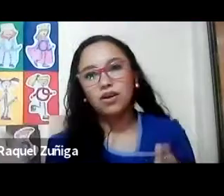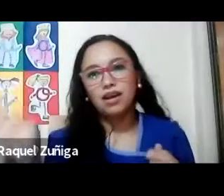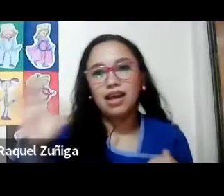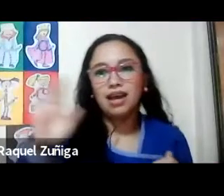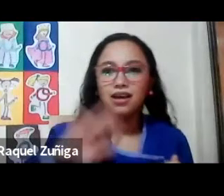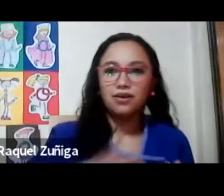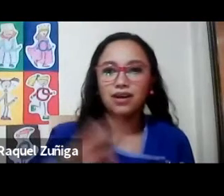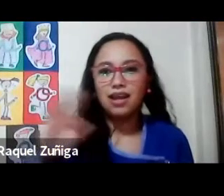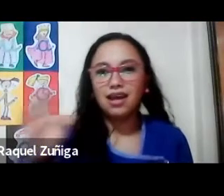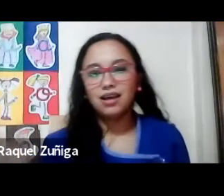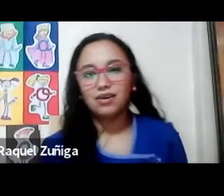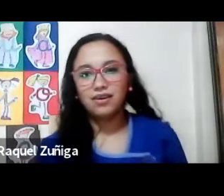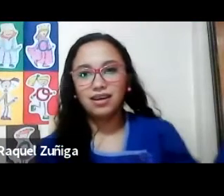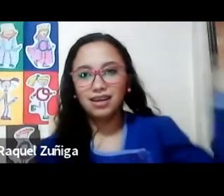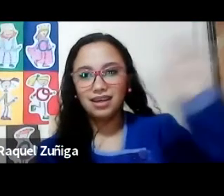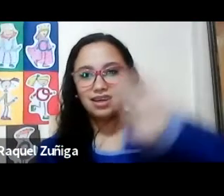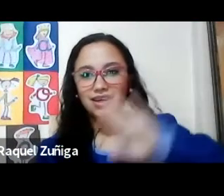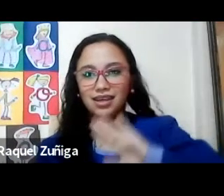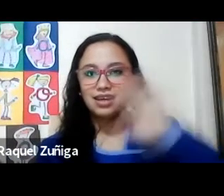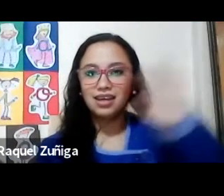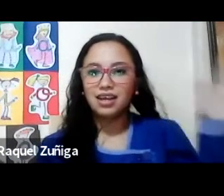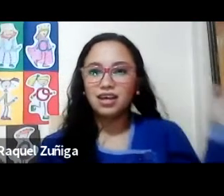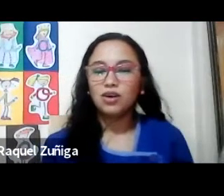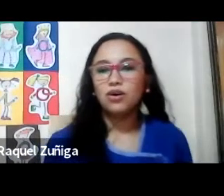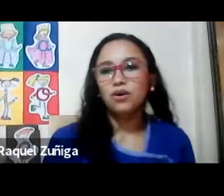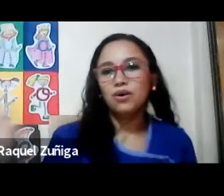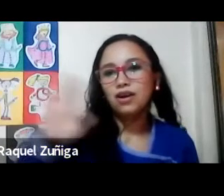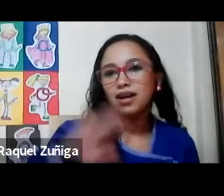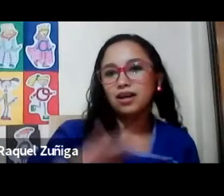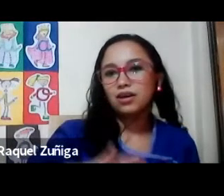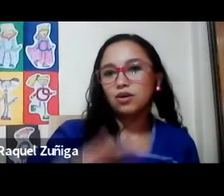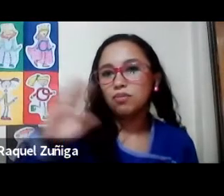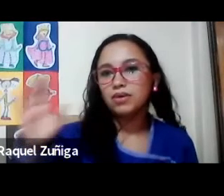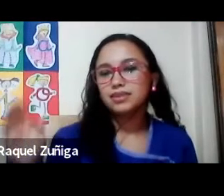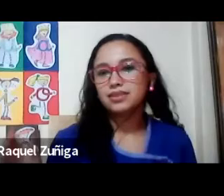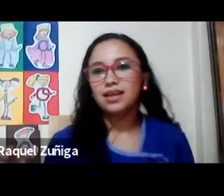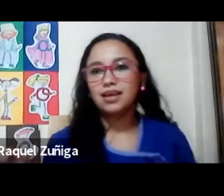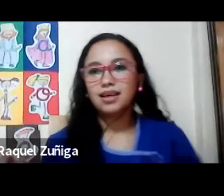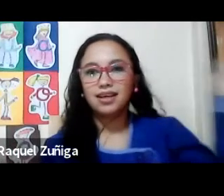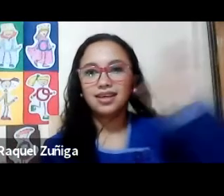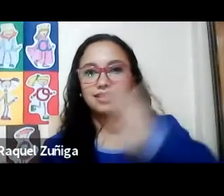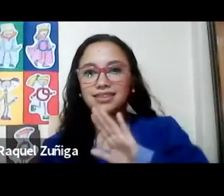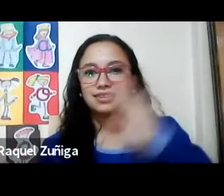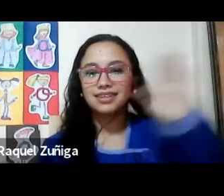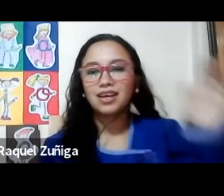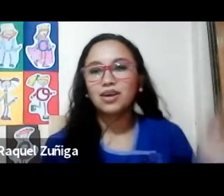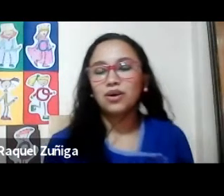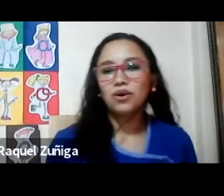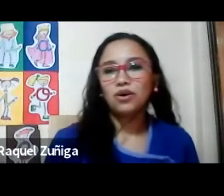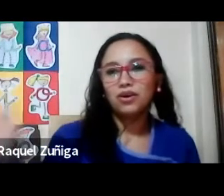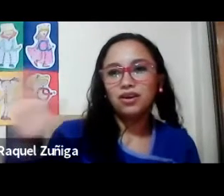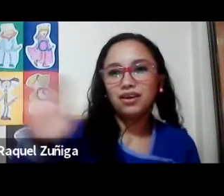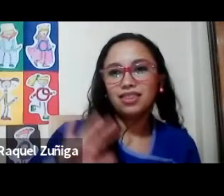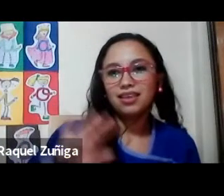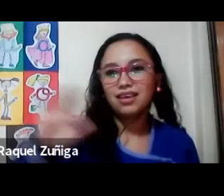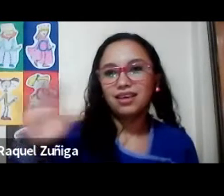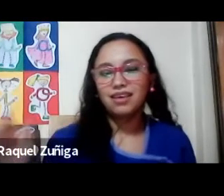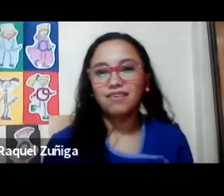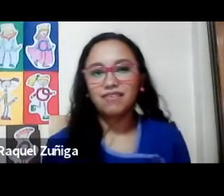Hola, hola, hola, hola, hola, ¿cómo estás? Hola. Hoy